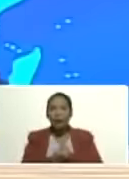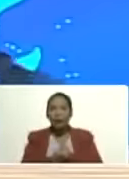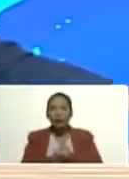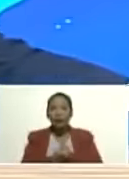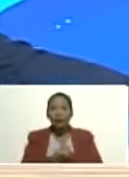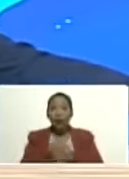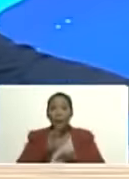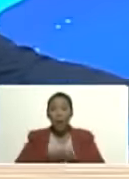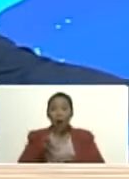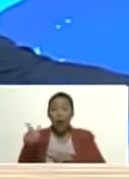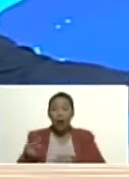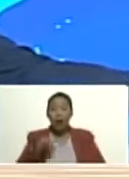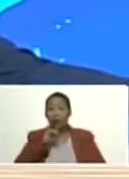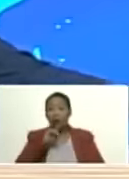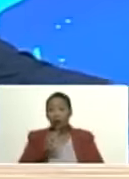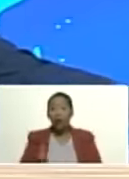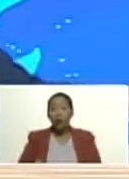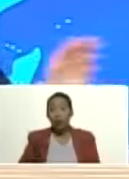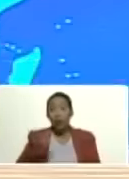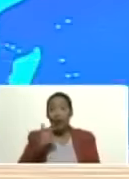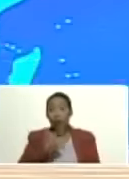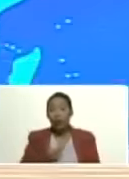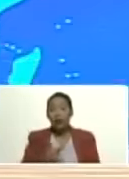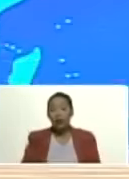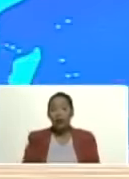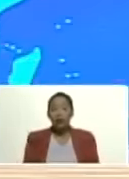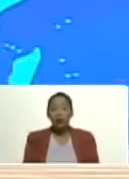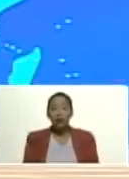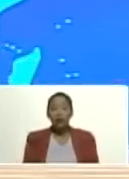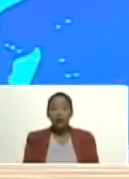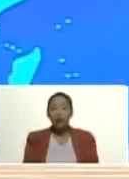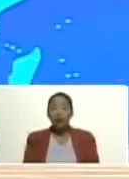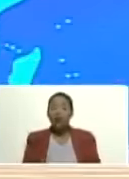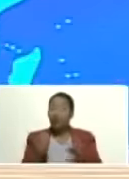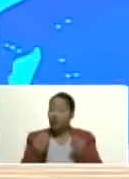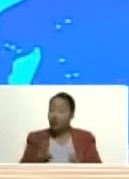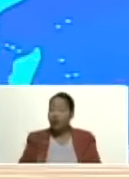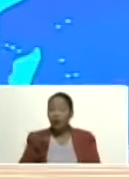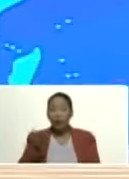Porque estos son detalles que hay que decir. Es importante.